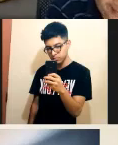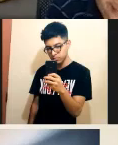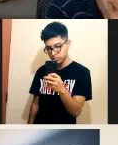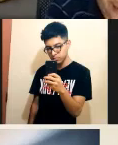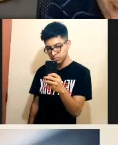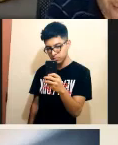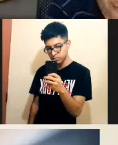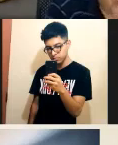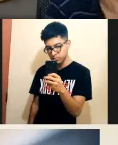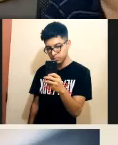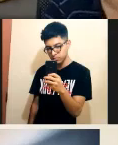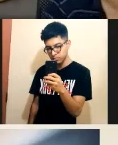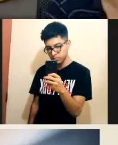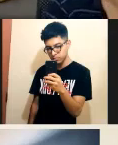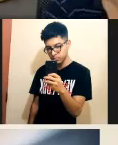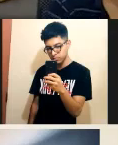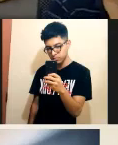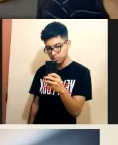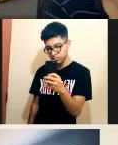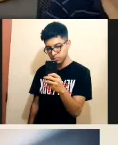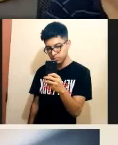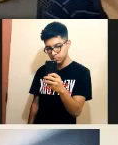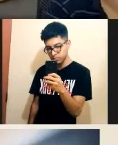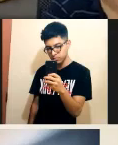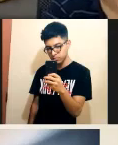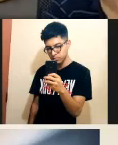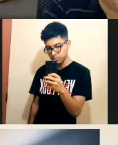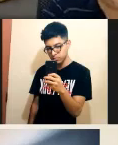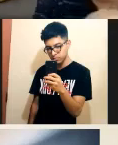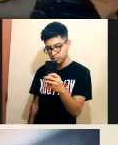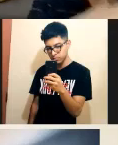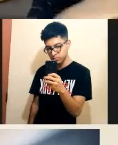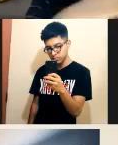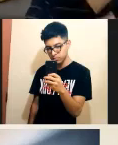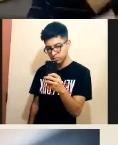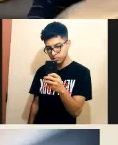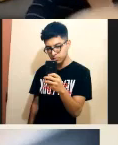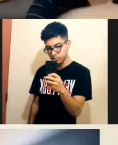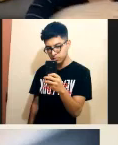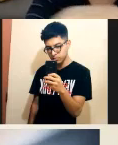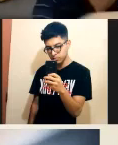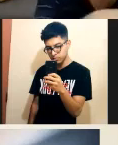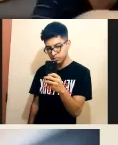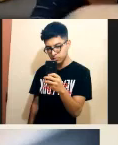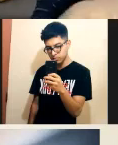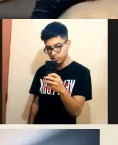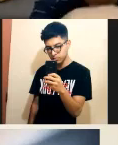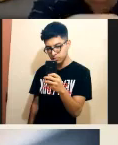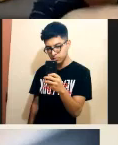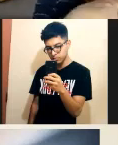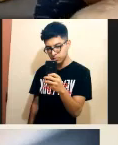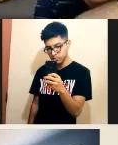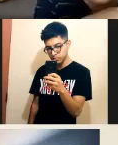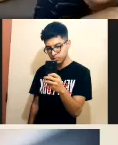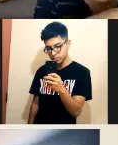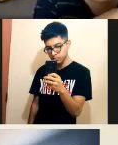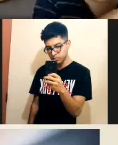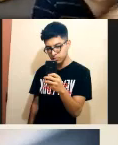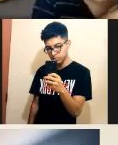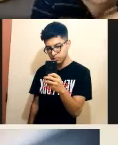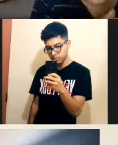acabado, pues no van a permitir este cambio de temperatura porque pues están aislando el piso con